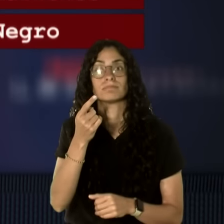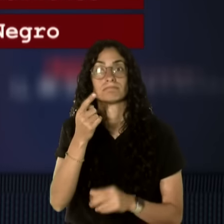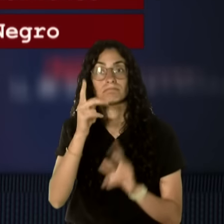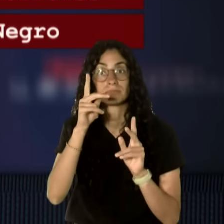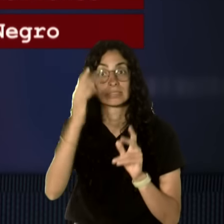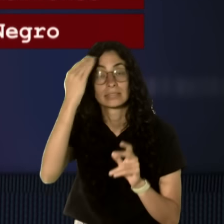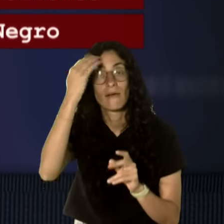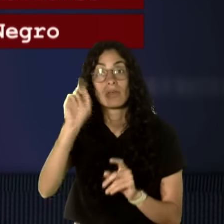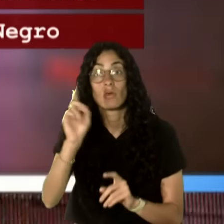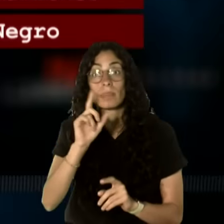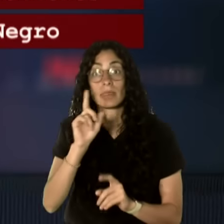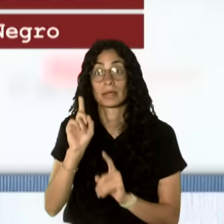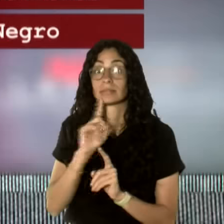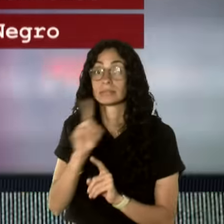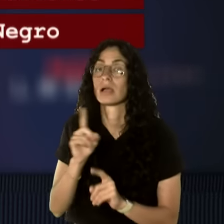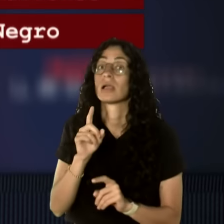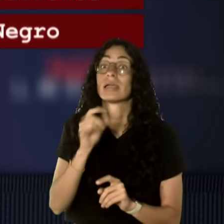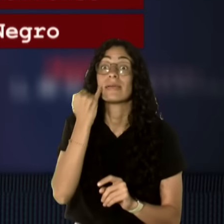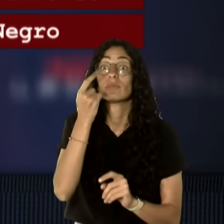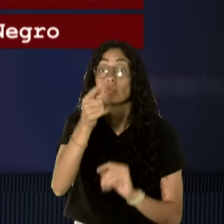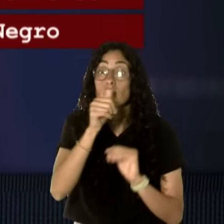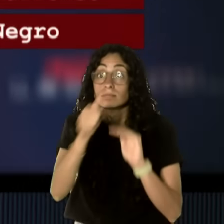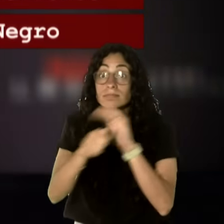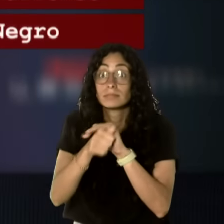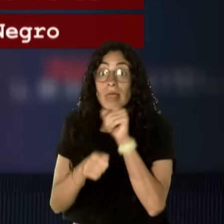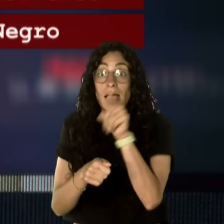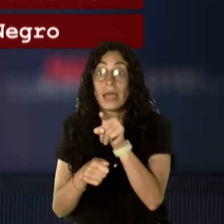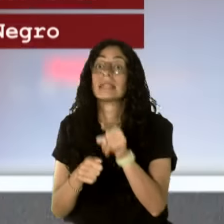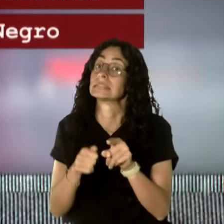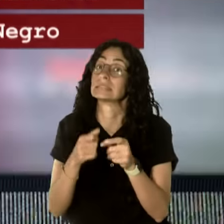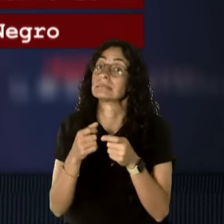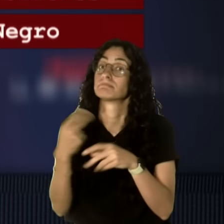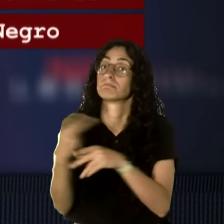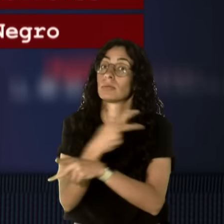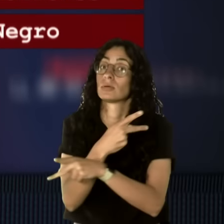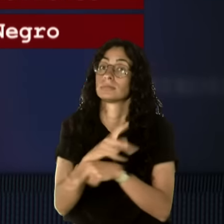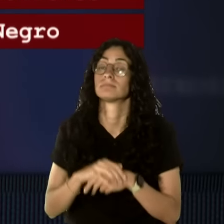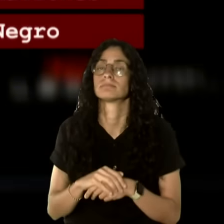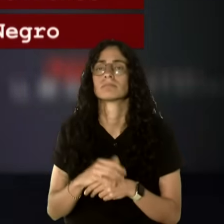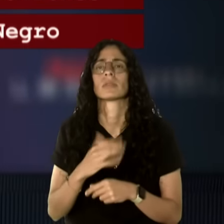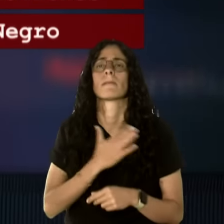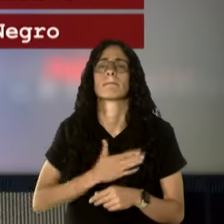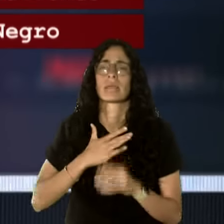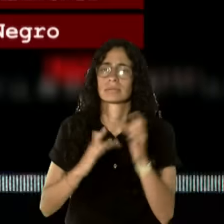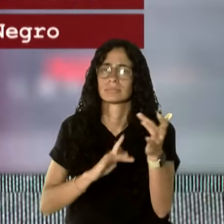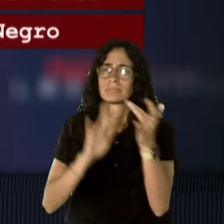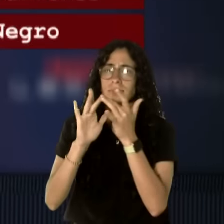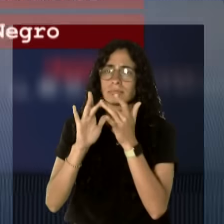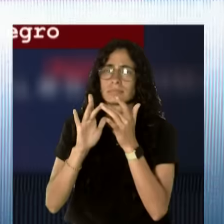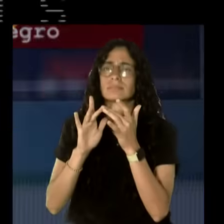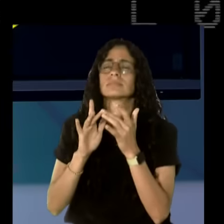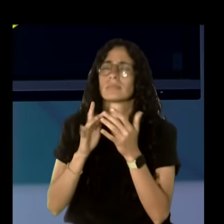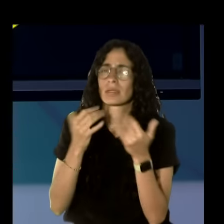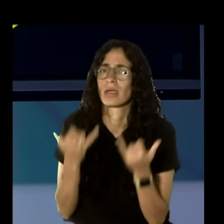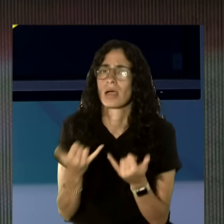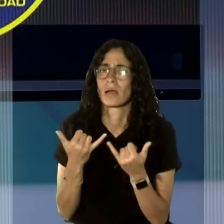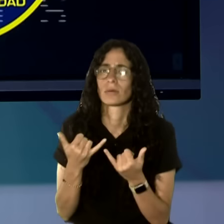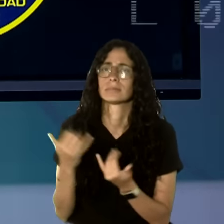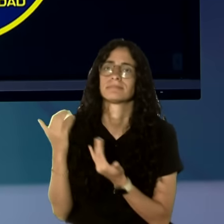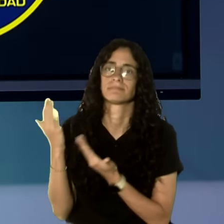yamil o lo está ocultando no lo haga que eso es peor eso es peor comuníquese en estos precisos momentos